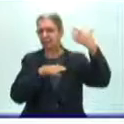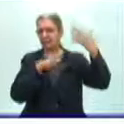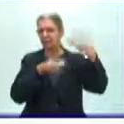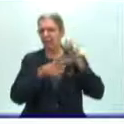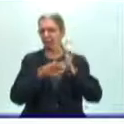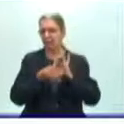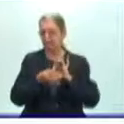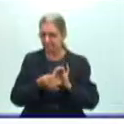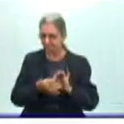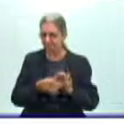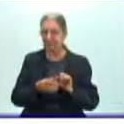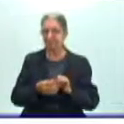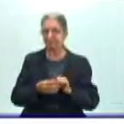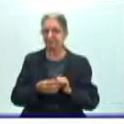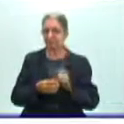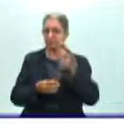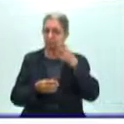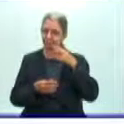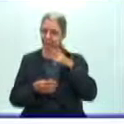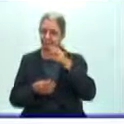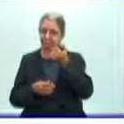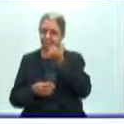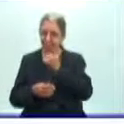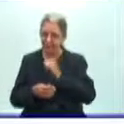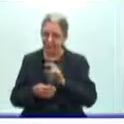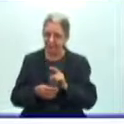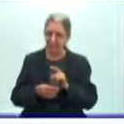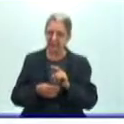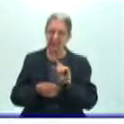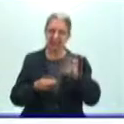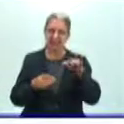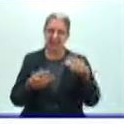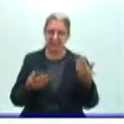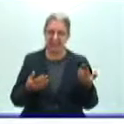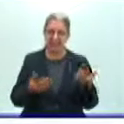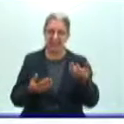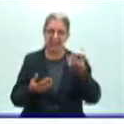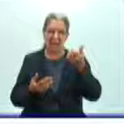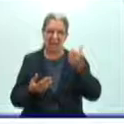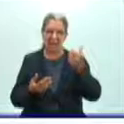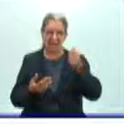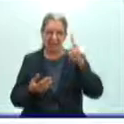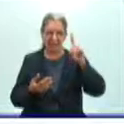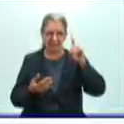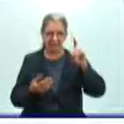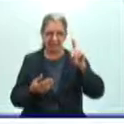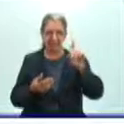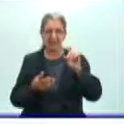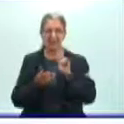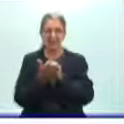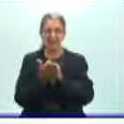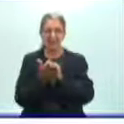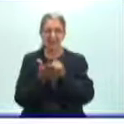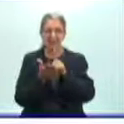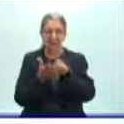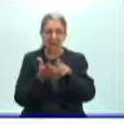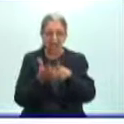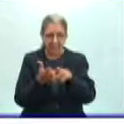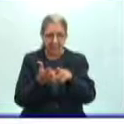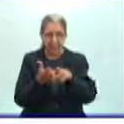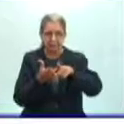grados anteriores. Observa también que te orientan que AD es el diámetro, en este caso, de